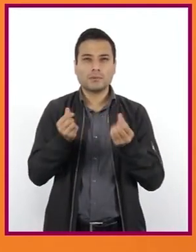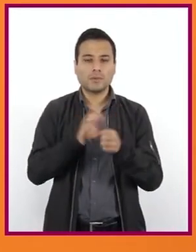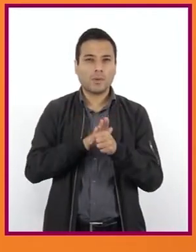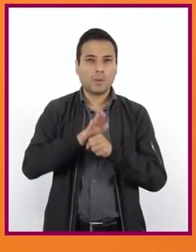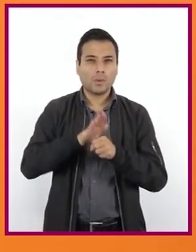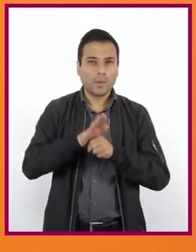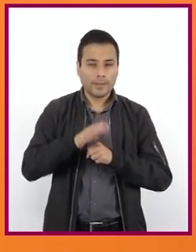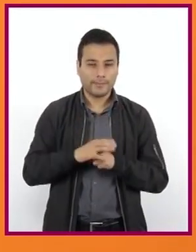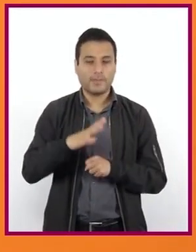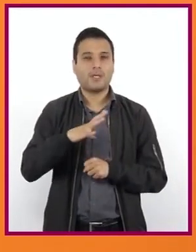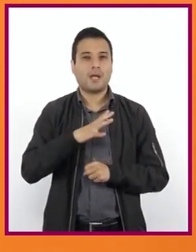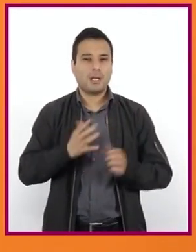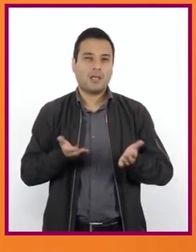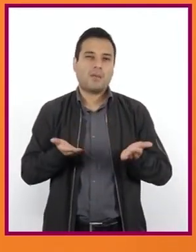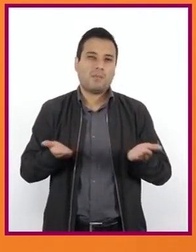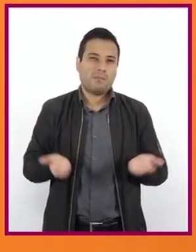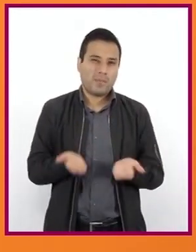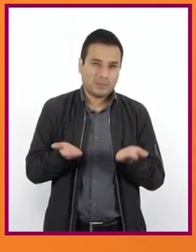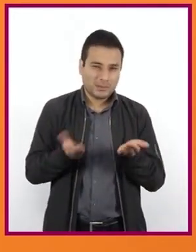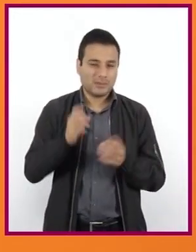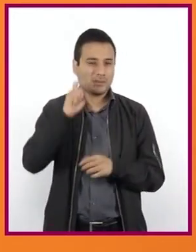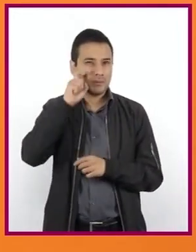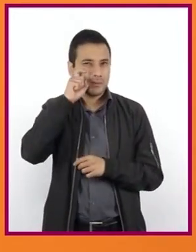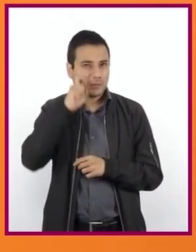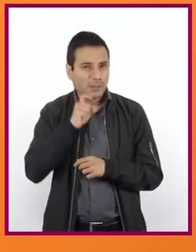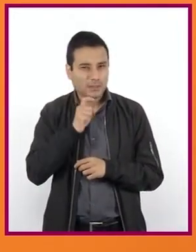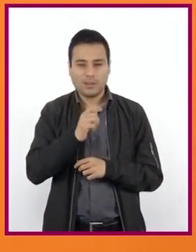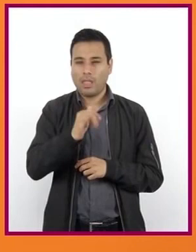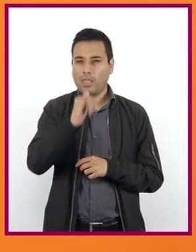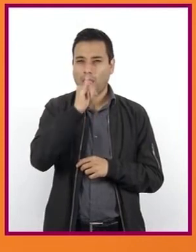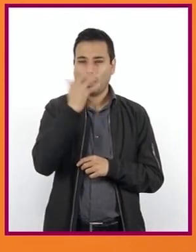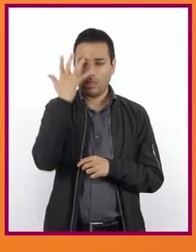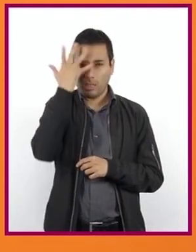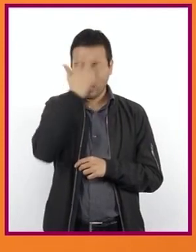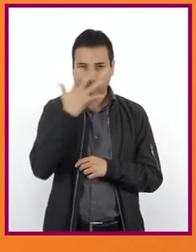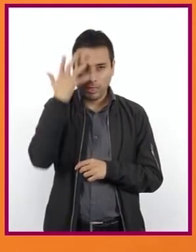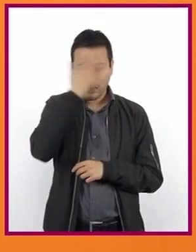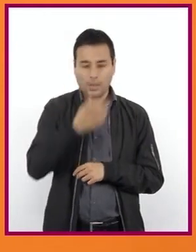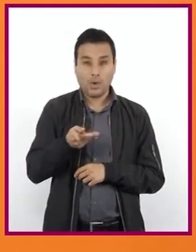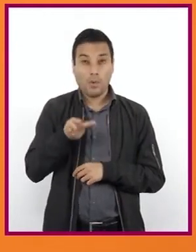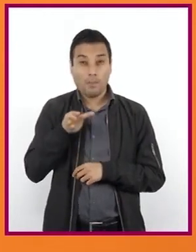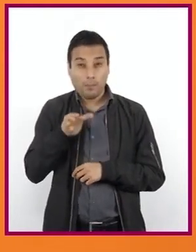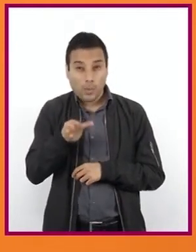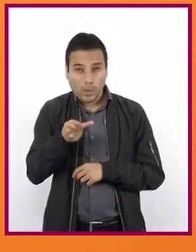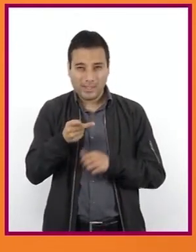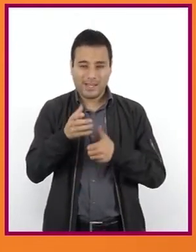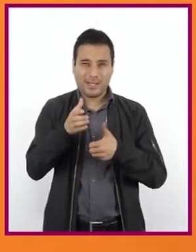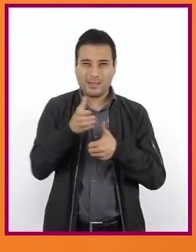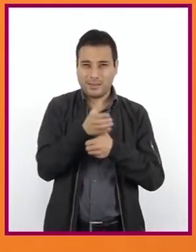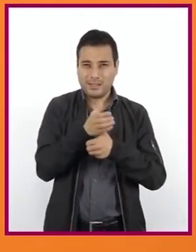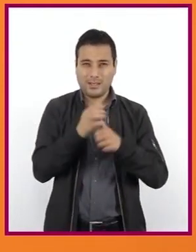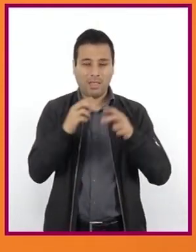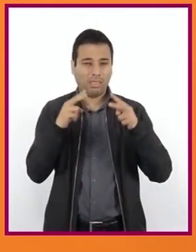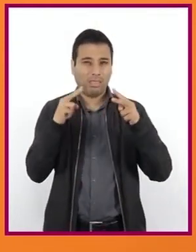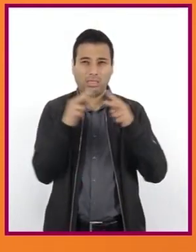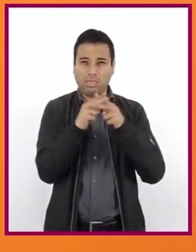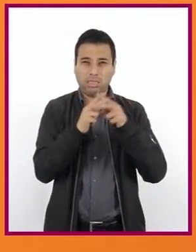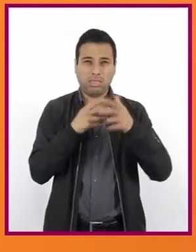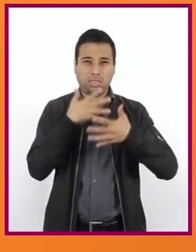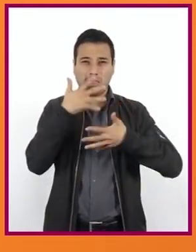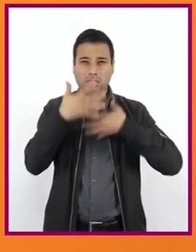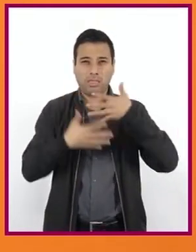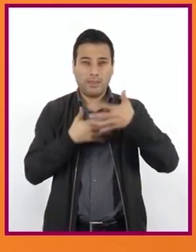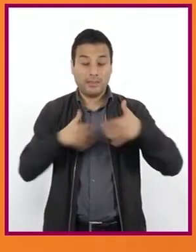lascivos, las embriagueces públicas, las riñas en las pulquerías y tabernas, los desórdenes en